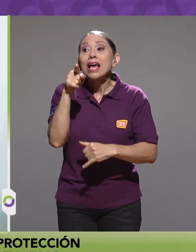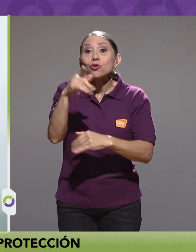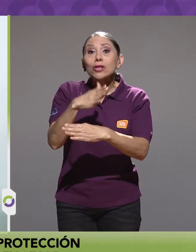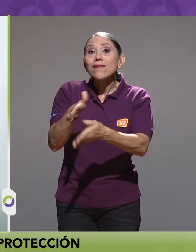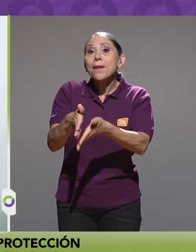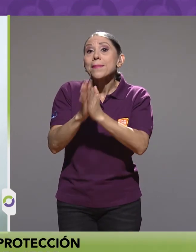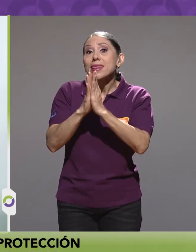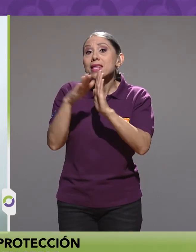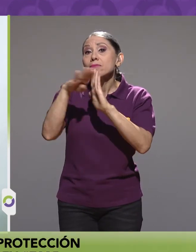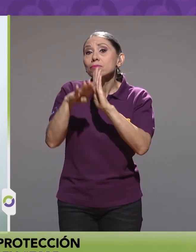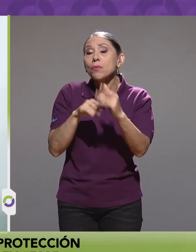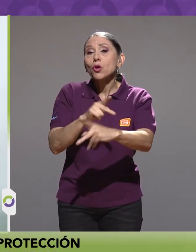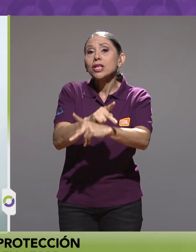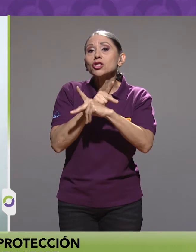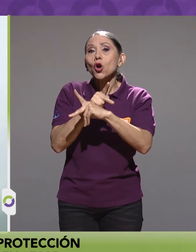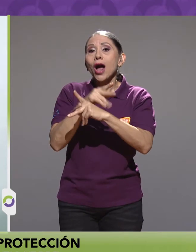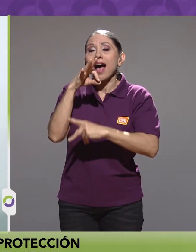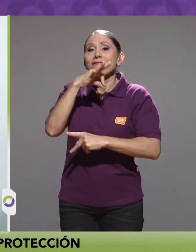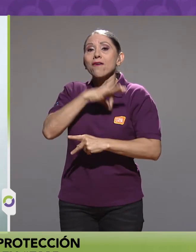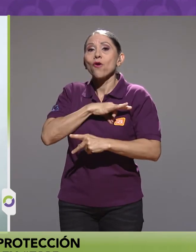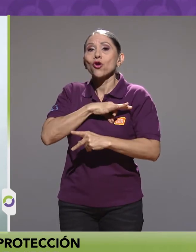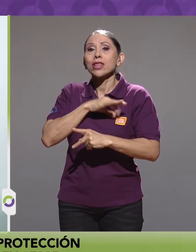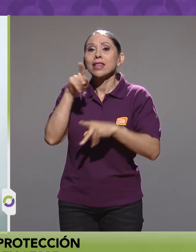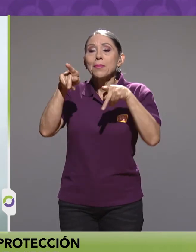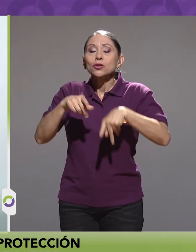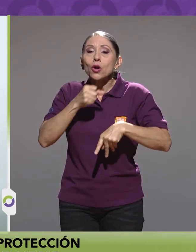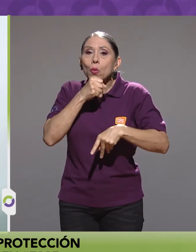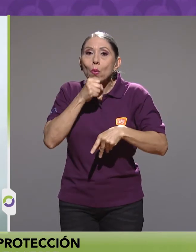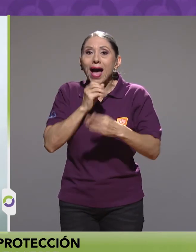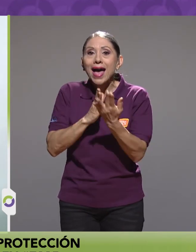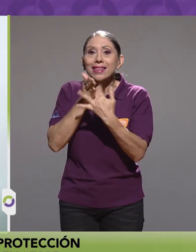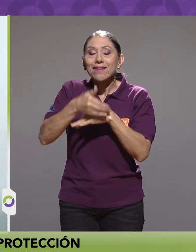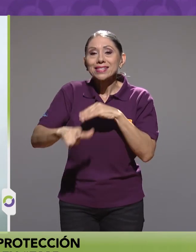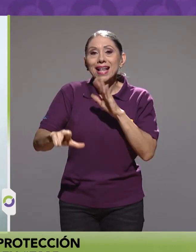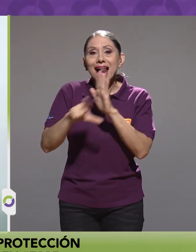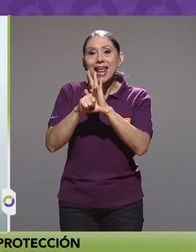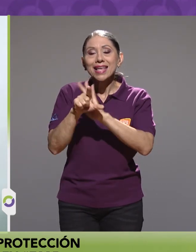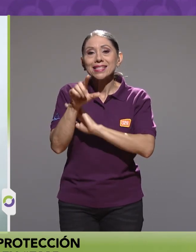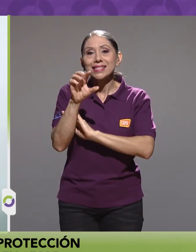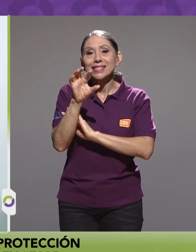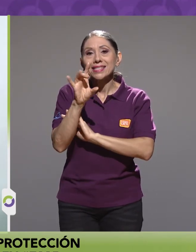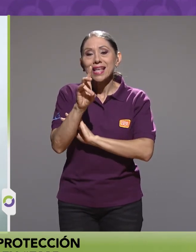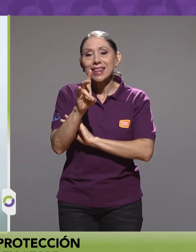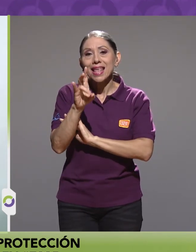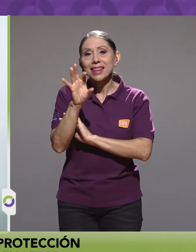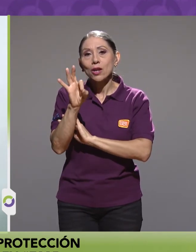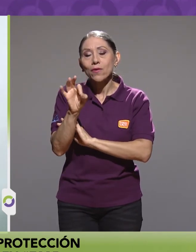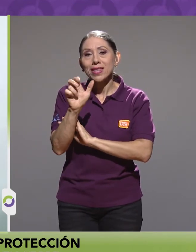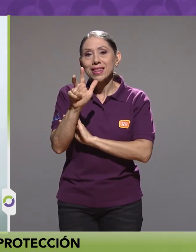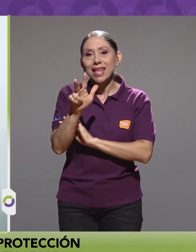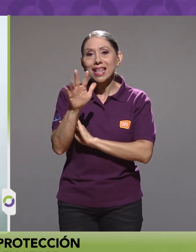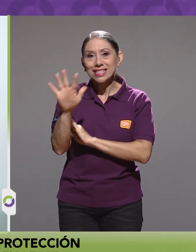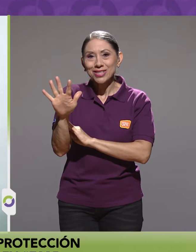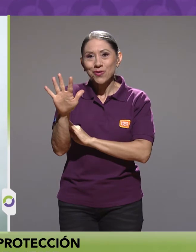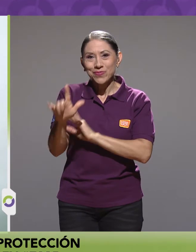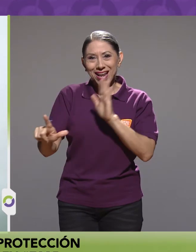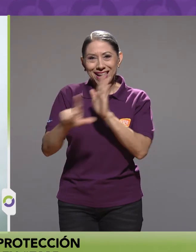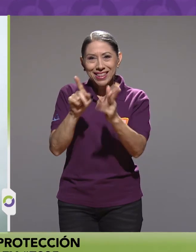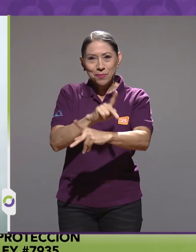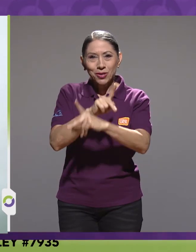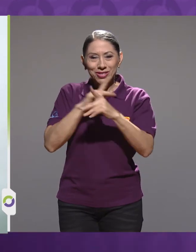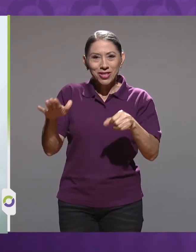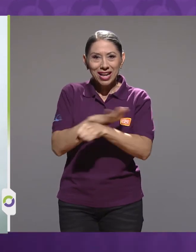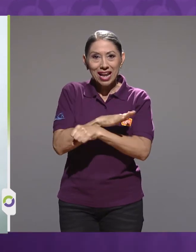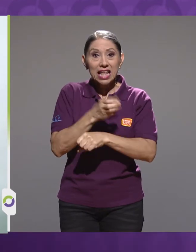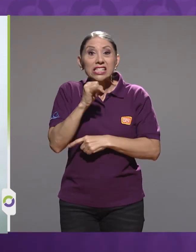medidas de protección a favor de una persona adulta mayor mediante la ley 7935, ¿verdad? Que es la ley de protección integral. Porque